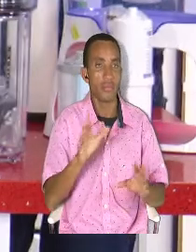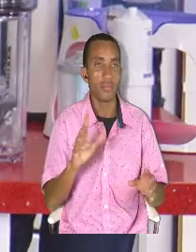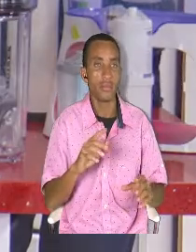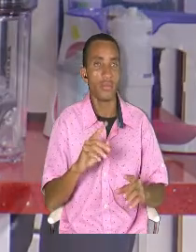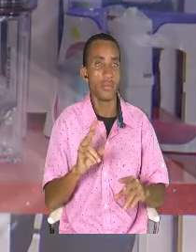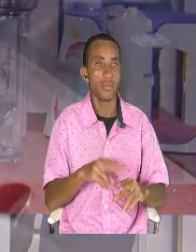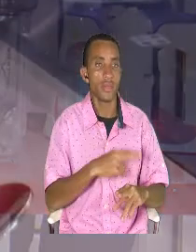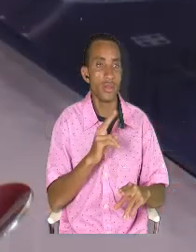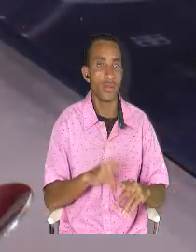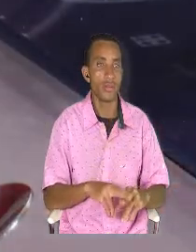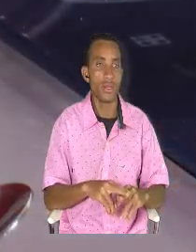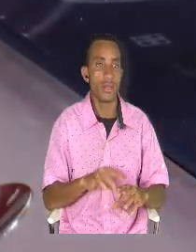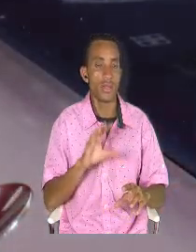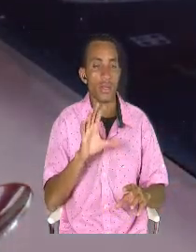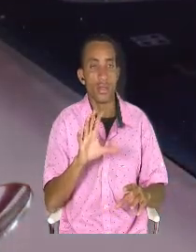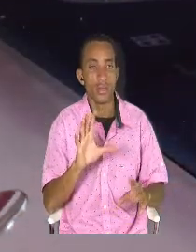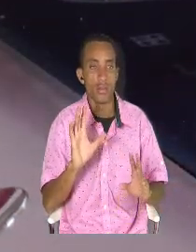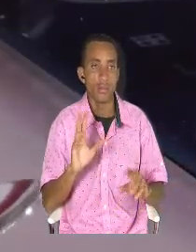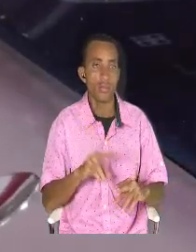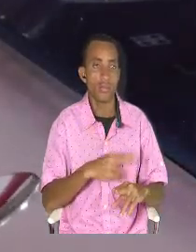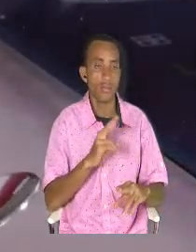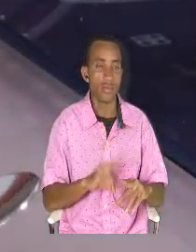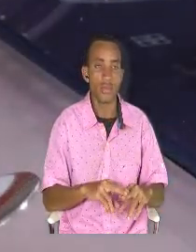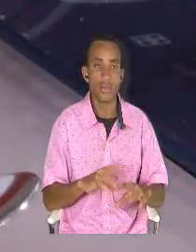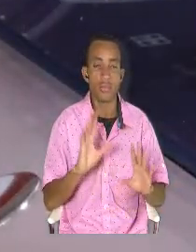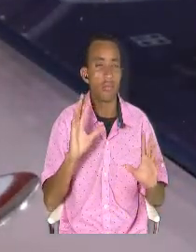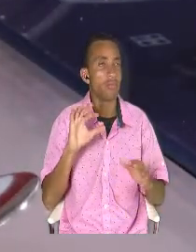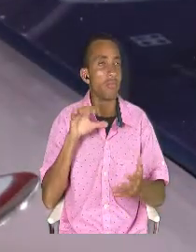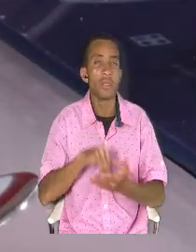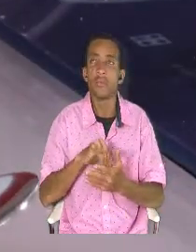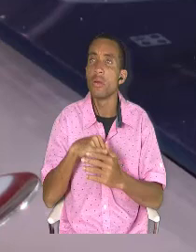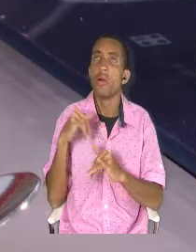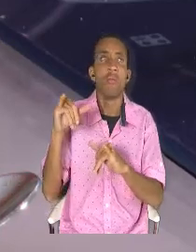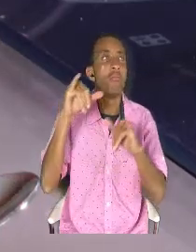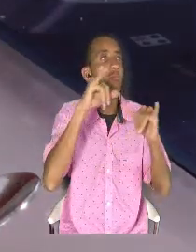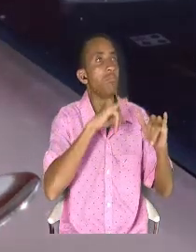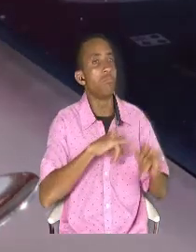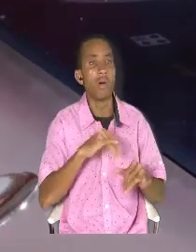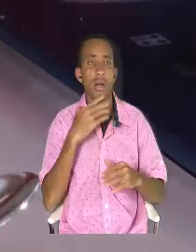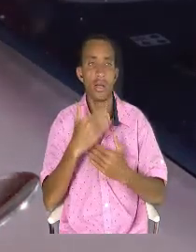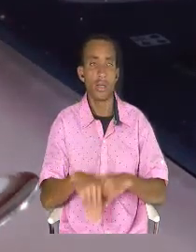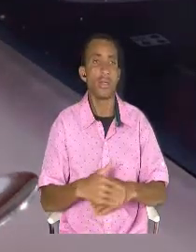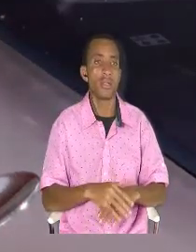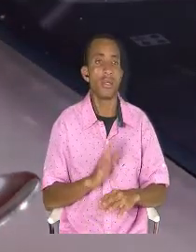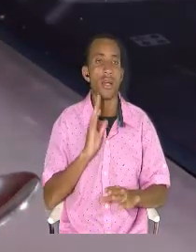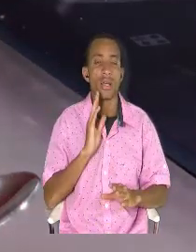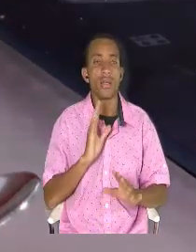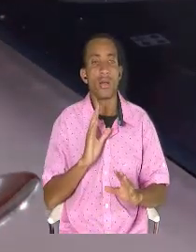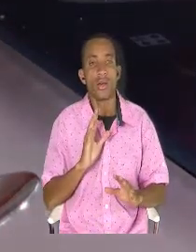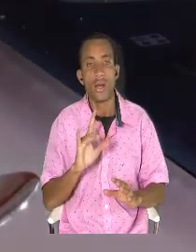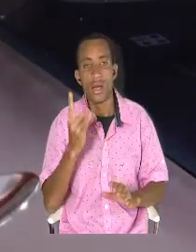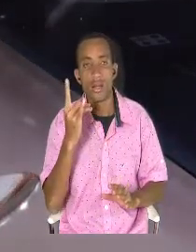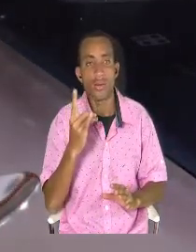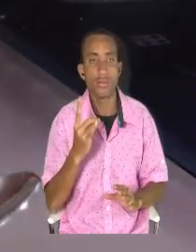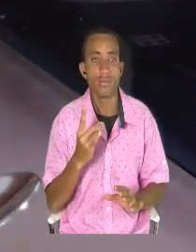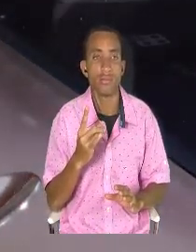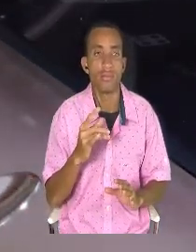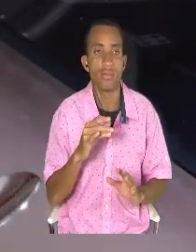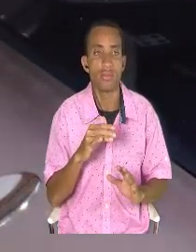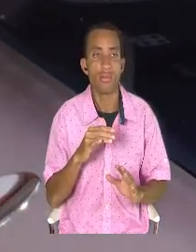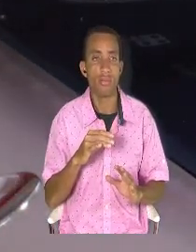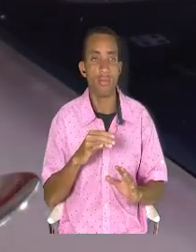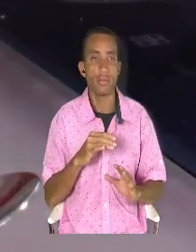un filtrico normal es esto. Utilizamos filtros tradicionales normal. De los que encontramos en la calle. Muchas veces nos guiamos por consumir, digamos, productos